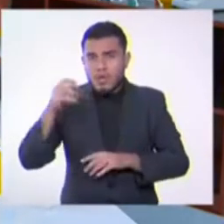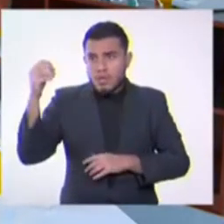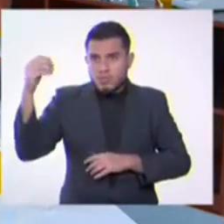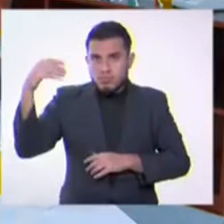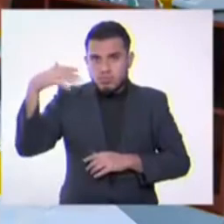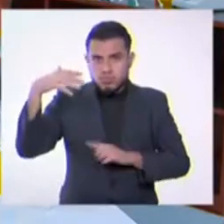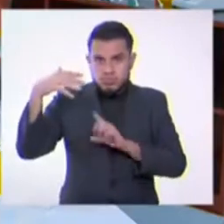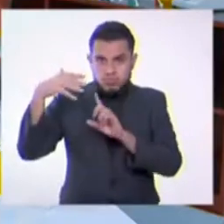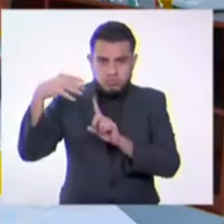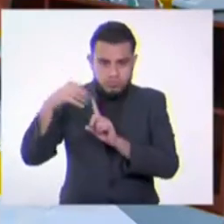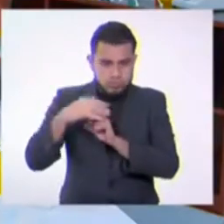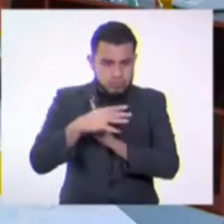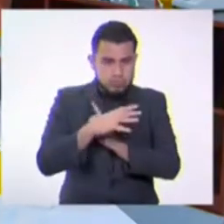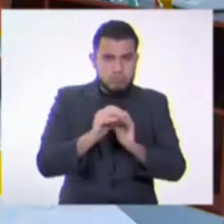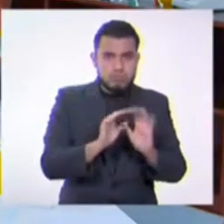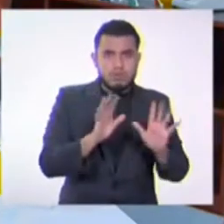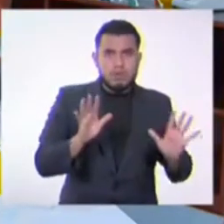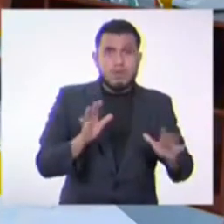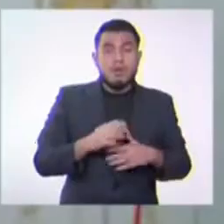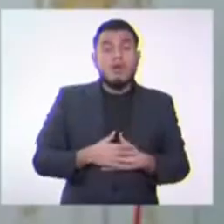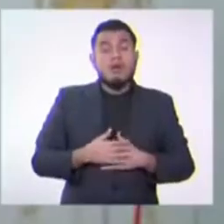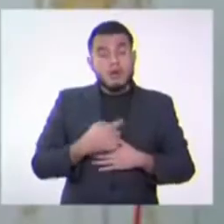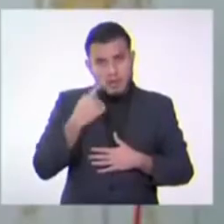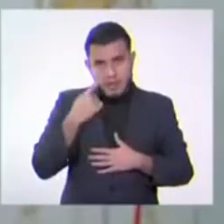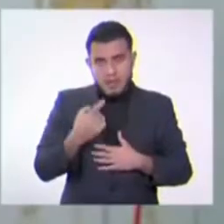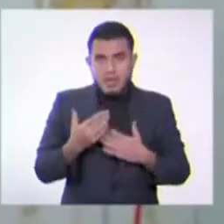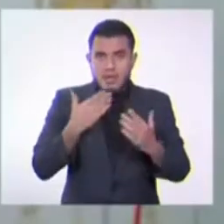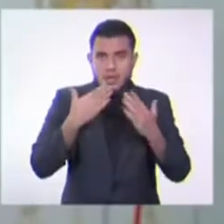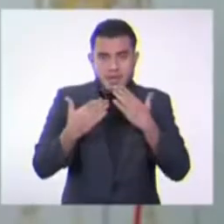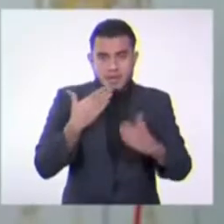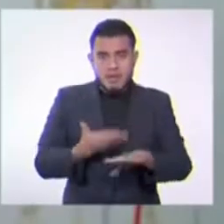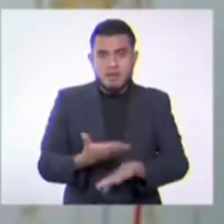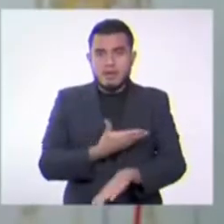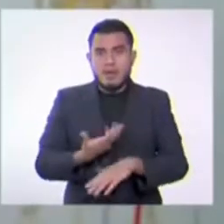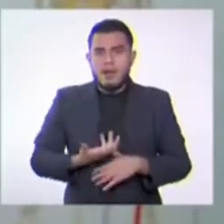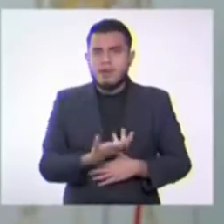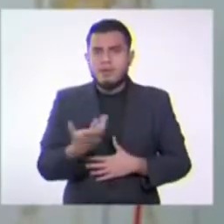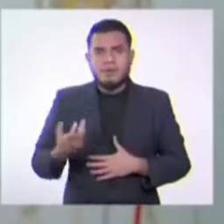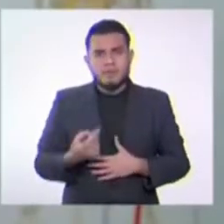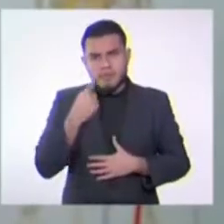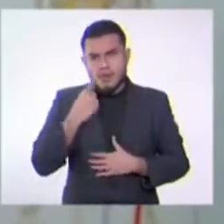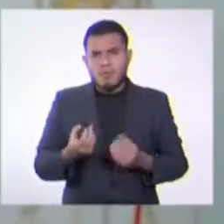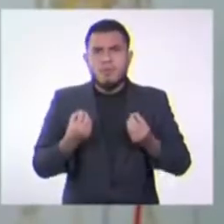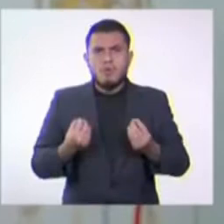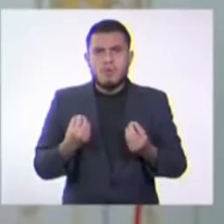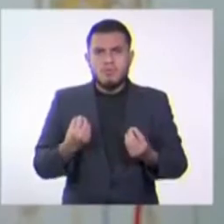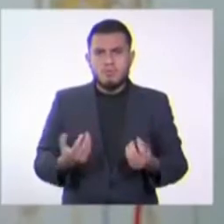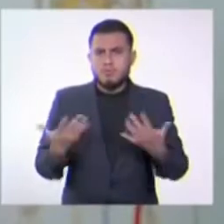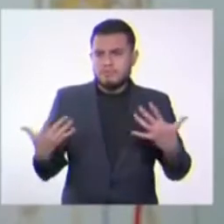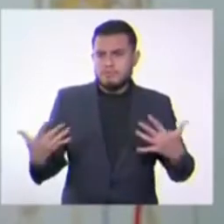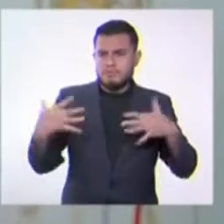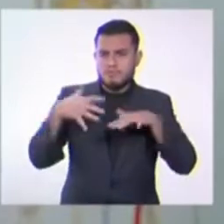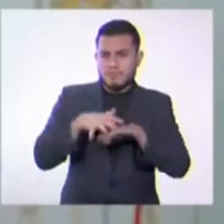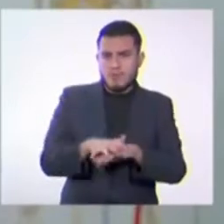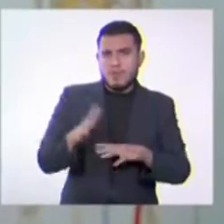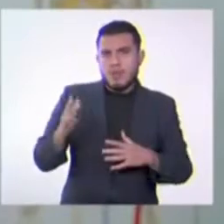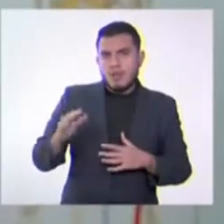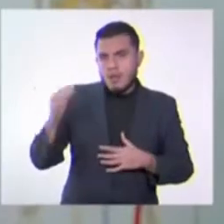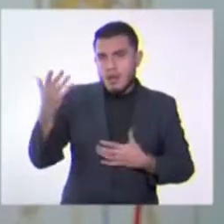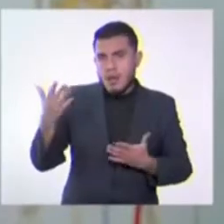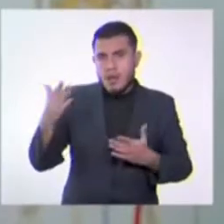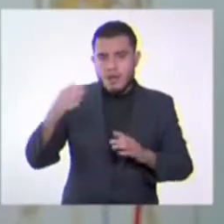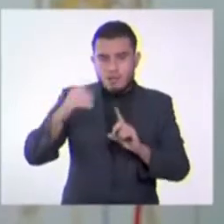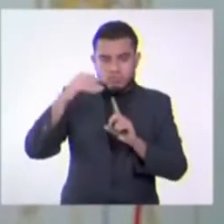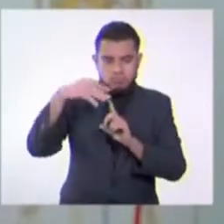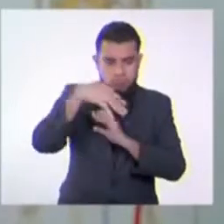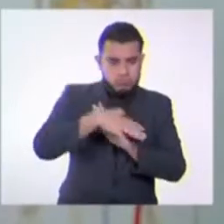hablar un poco sobre eso que nos quedó pendiente. Veamos un poco cómo se relaciona la sombra, la umbra y la